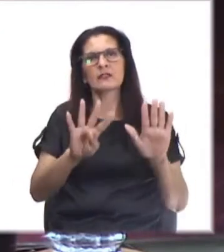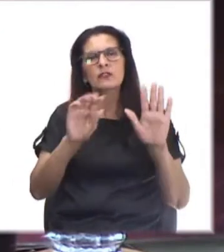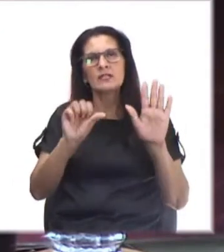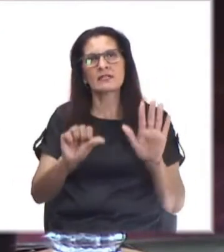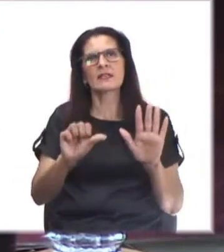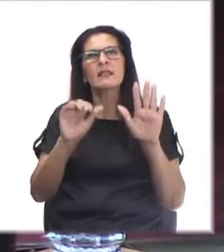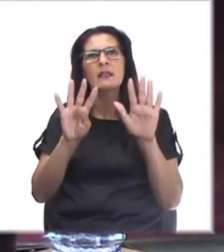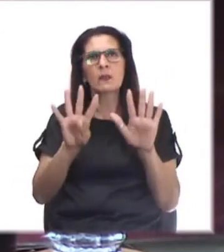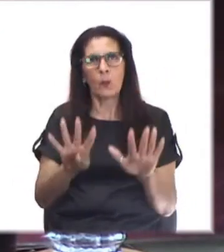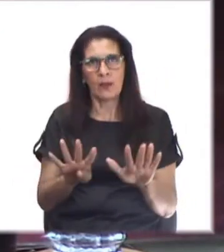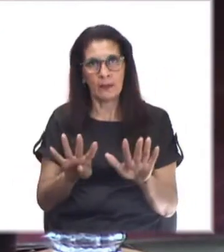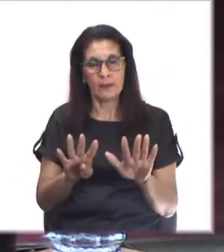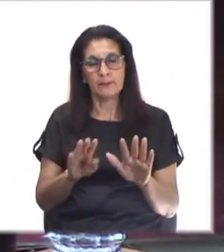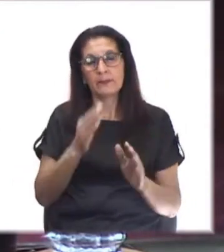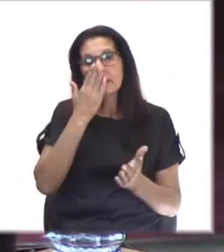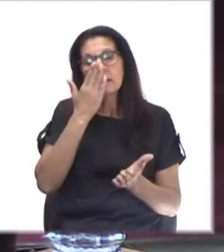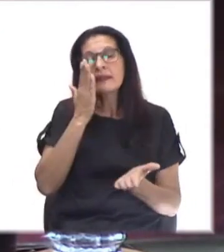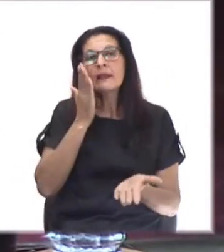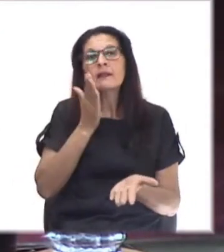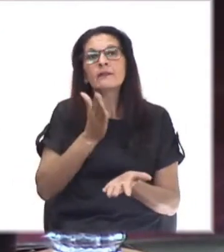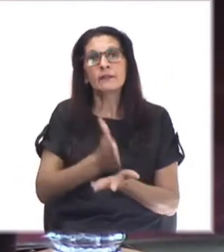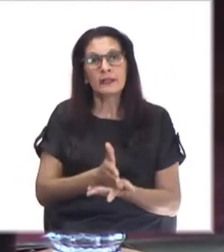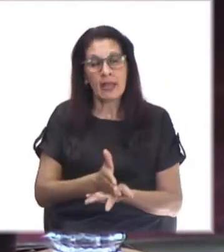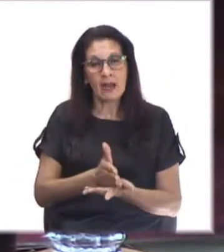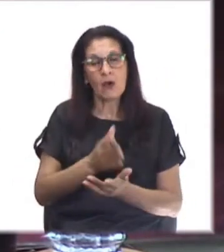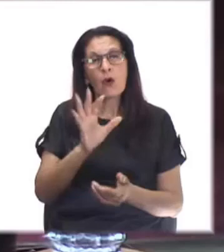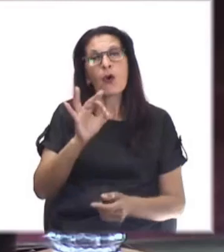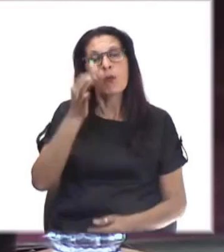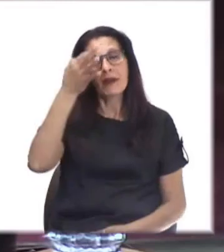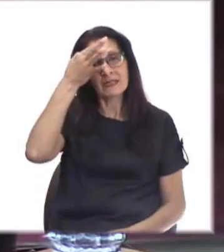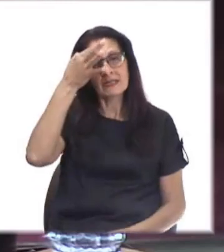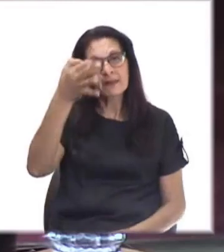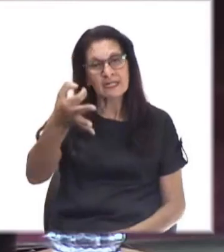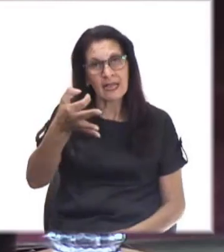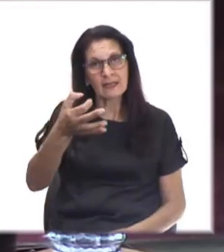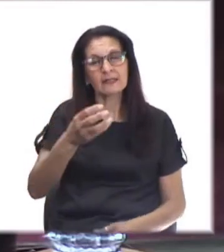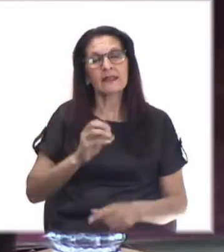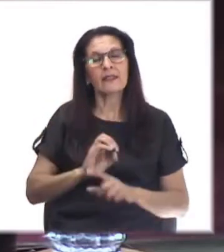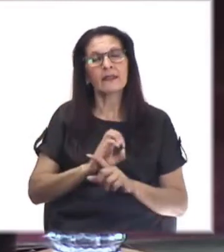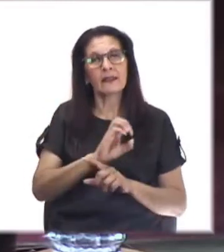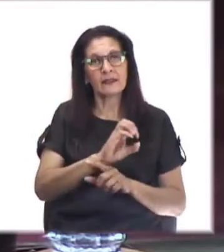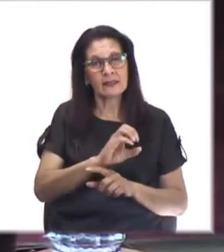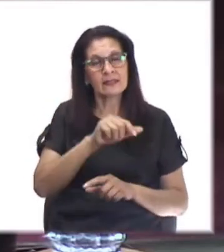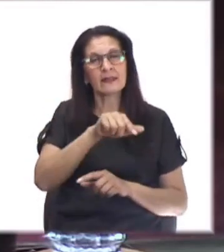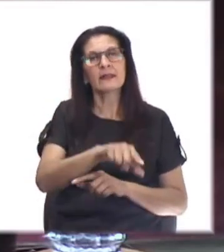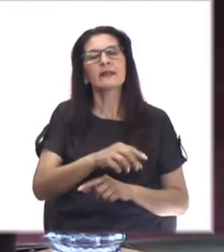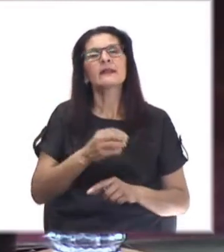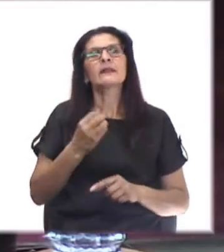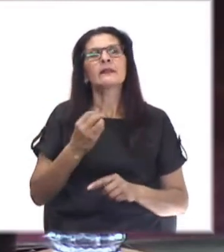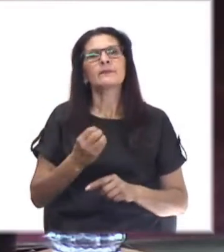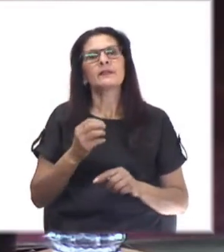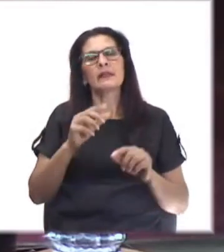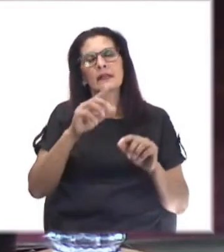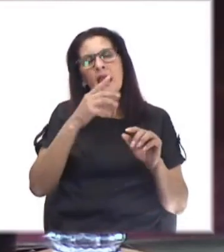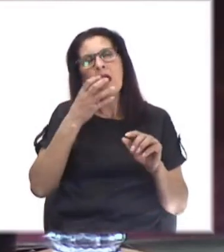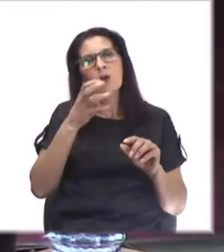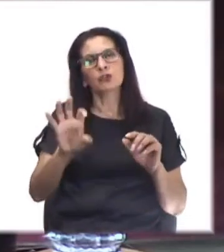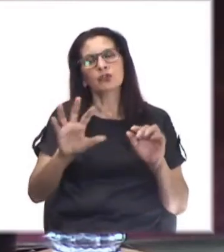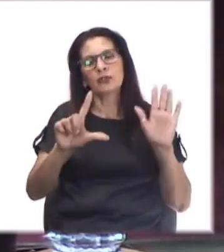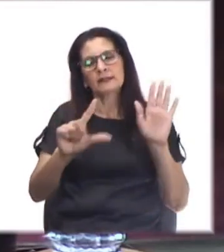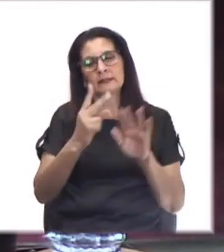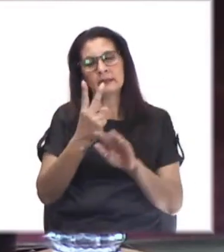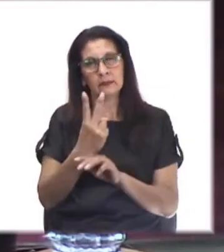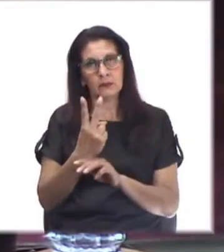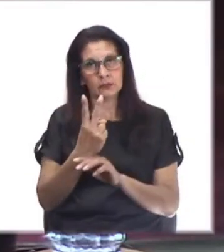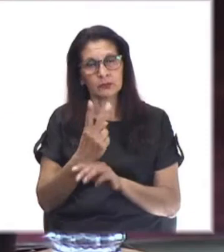1969 y finalmente como especialista en oncología y radioterapia en agosto del 72. En un